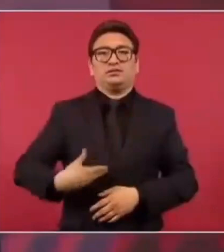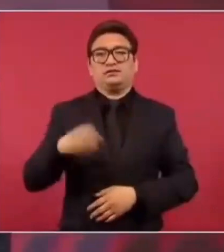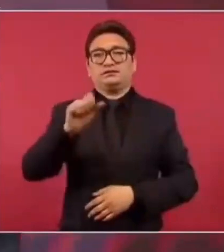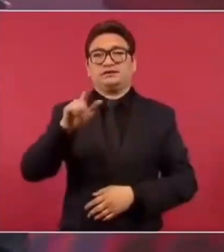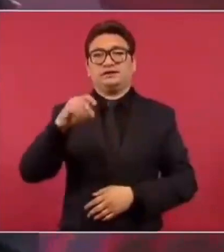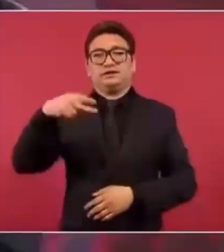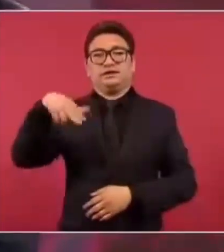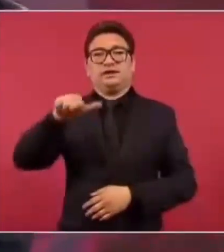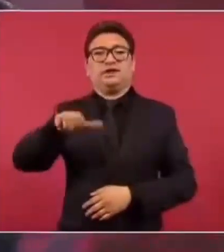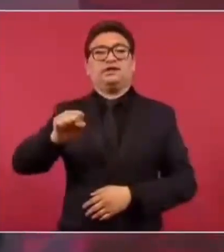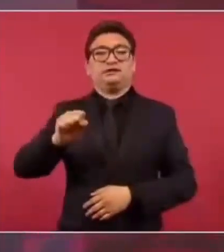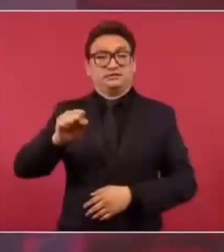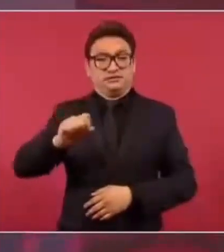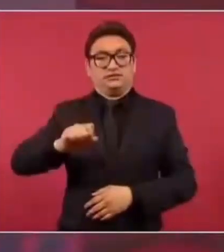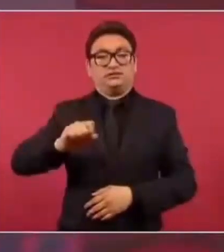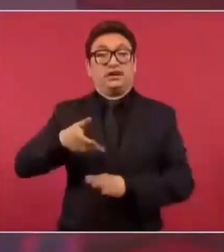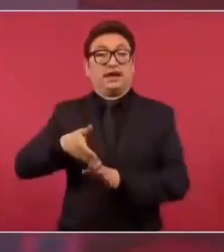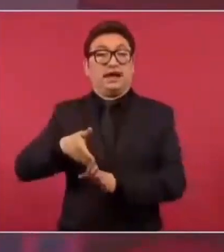Antes de Salinas,